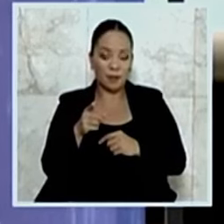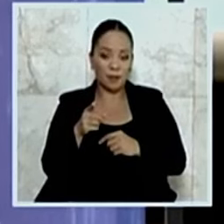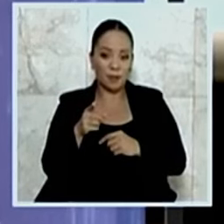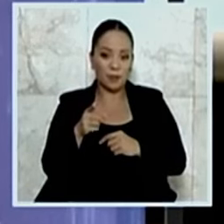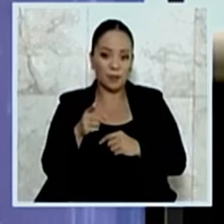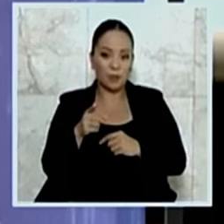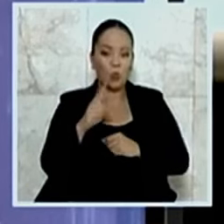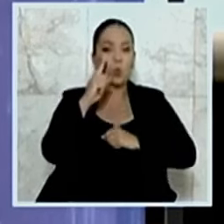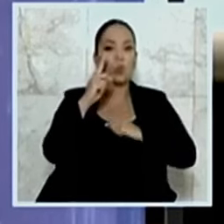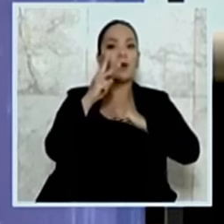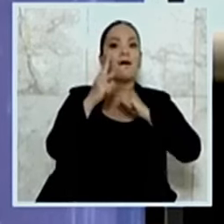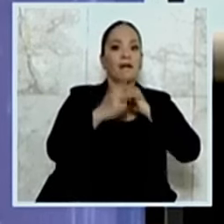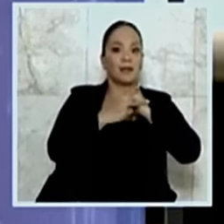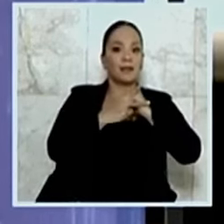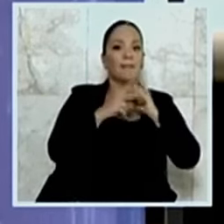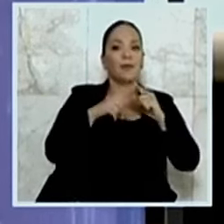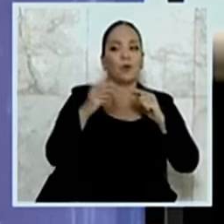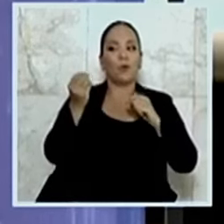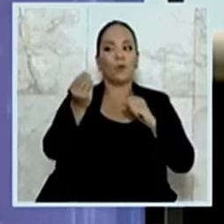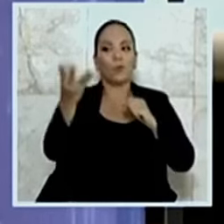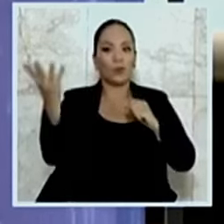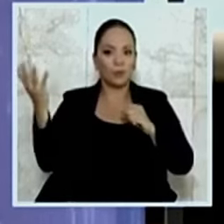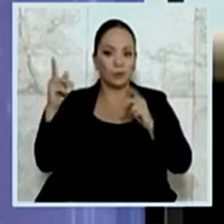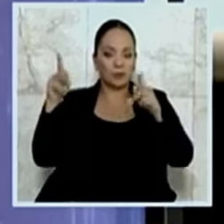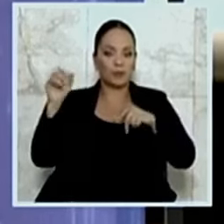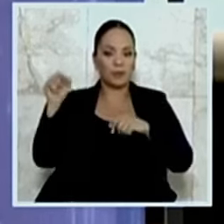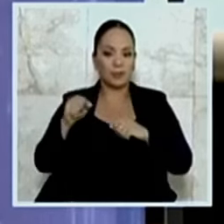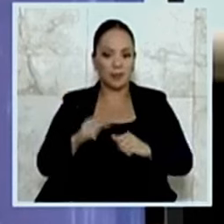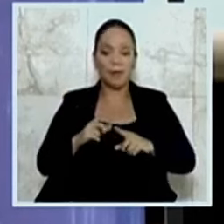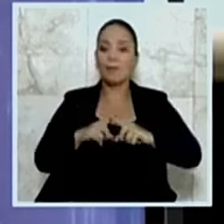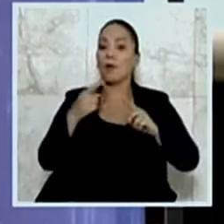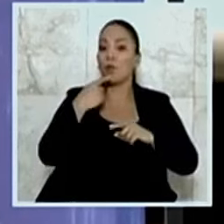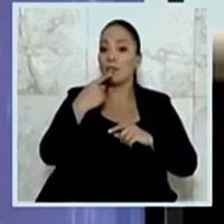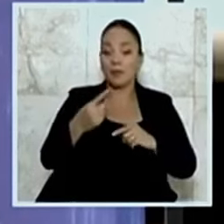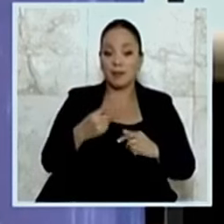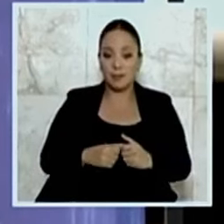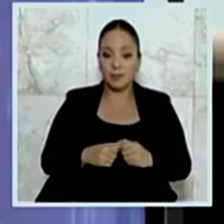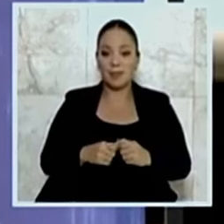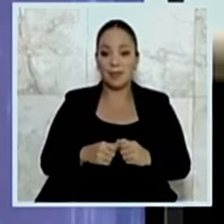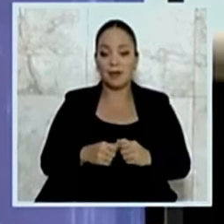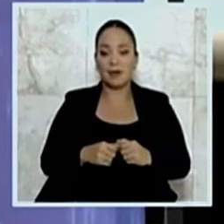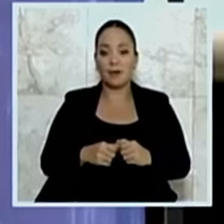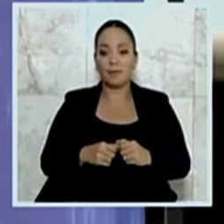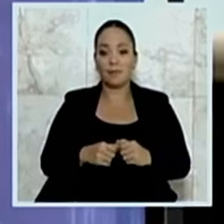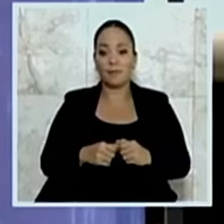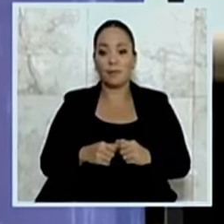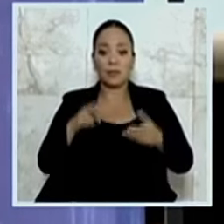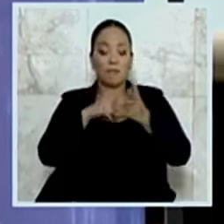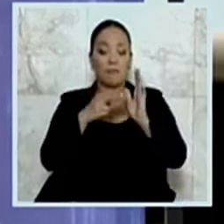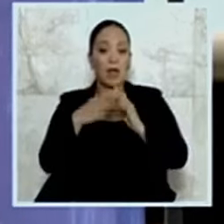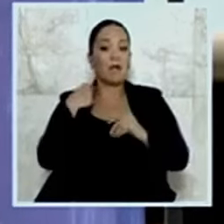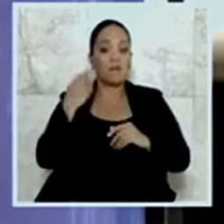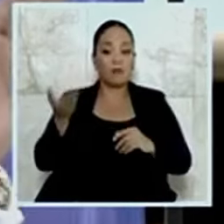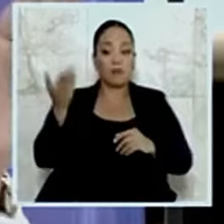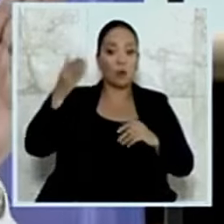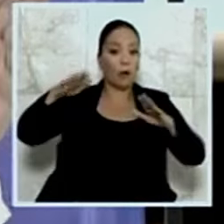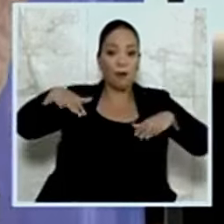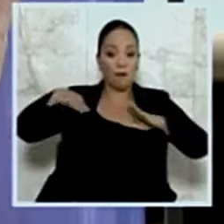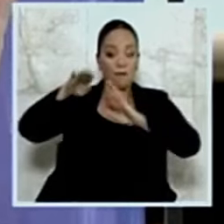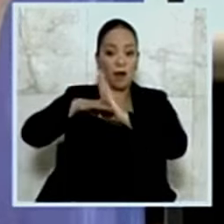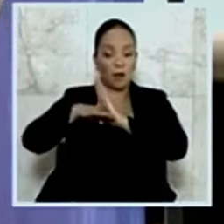y sobre eso quiero decir que una vez que un costarricense no pueda comer, es una vez en